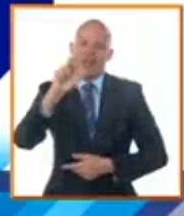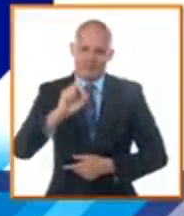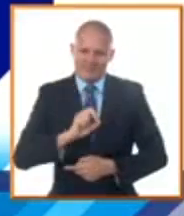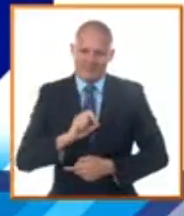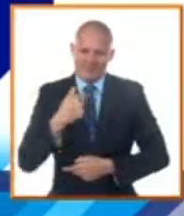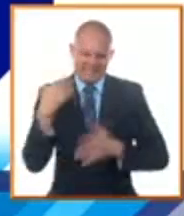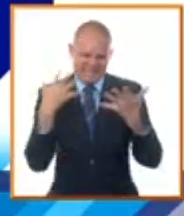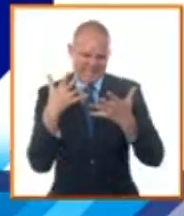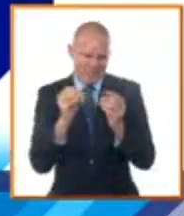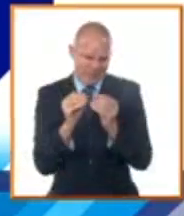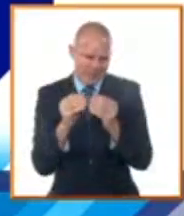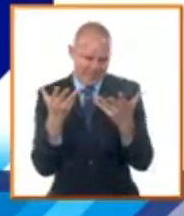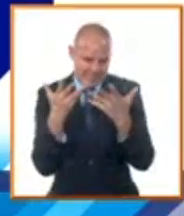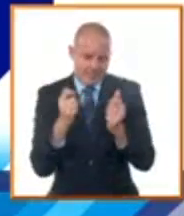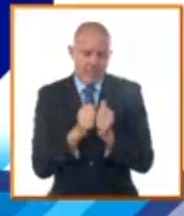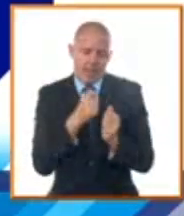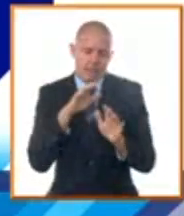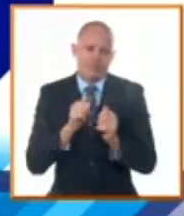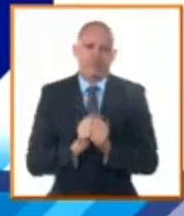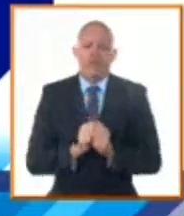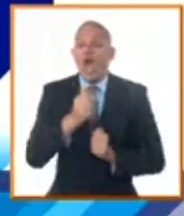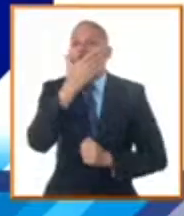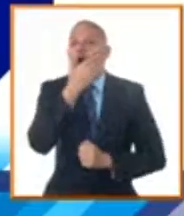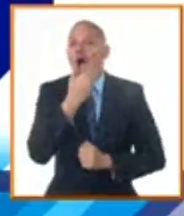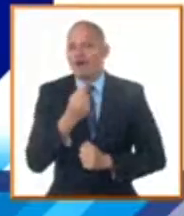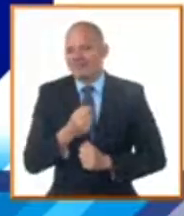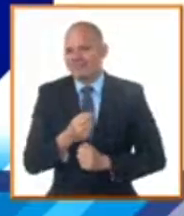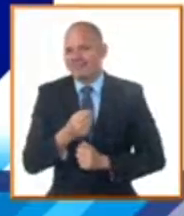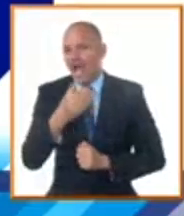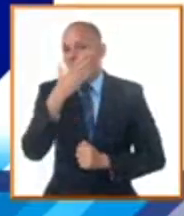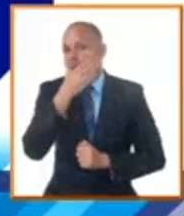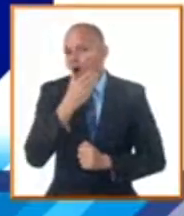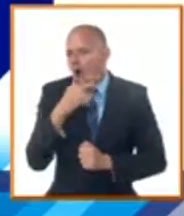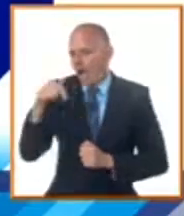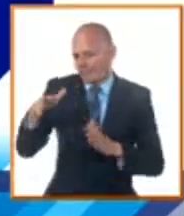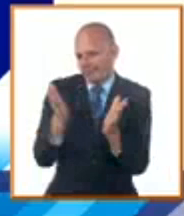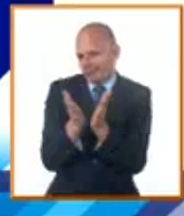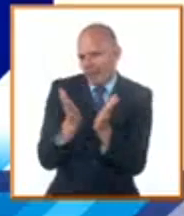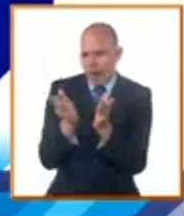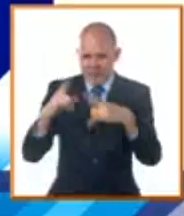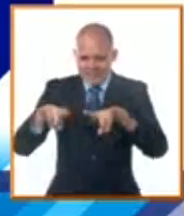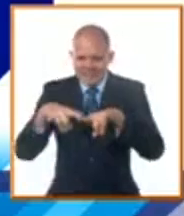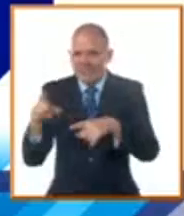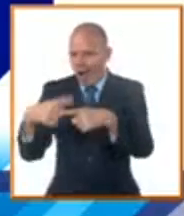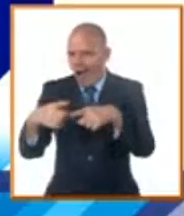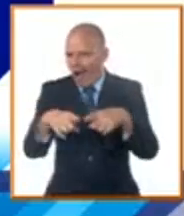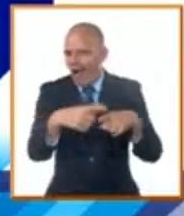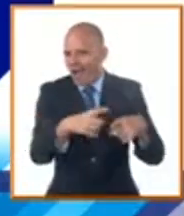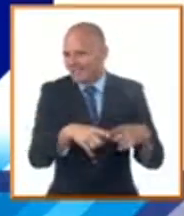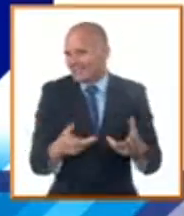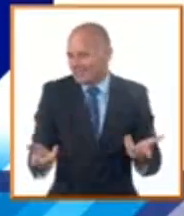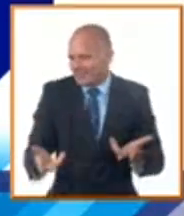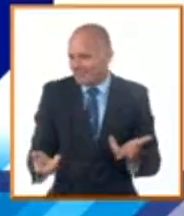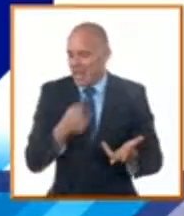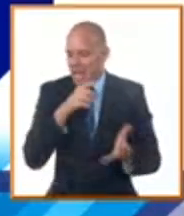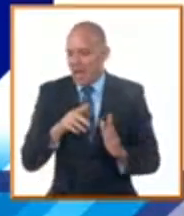y estaba excluido de participar de este tipo de pagos electrónicos. Ahora es muy fácil. Con el monedero usted se